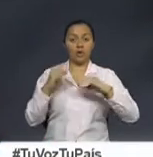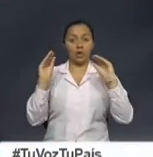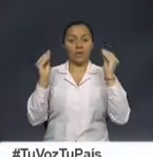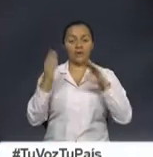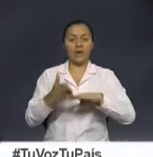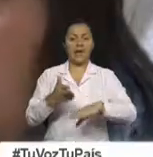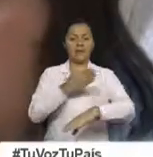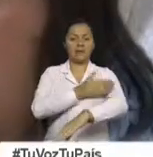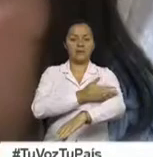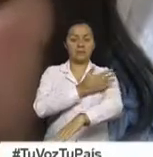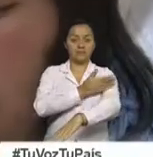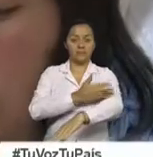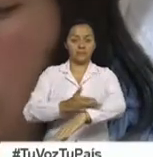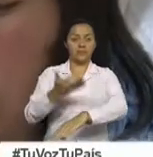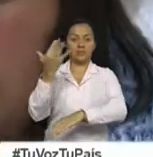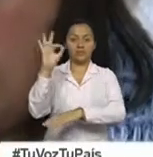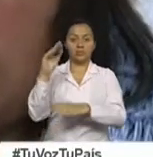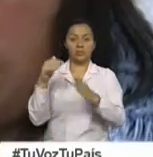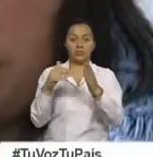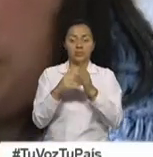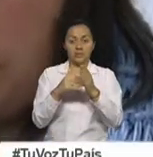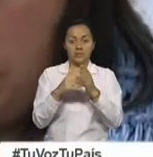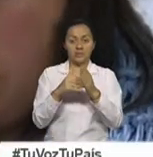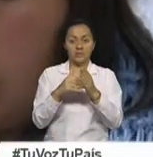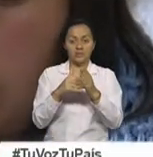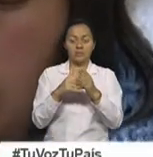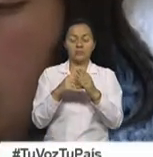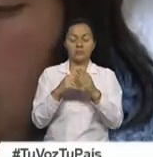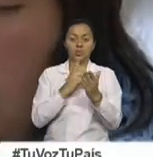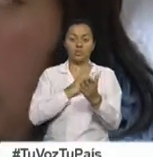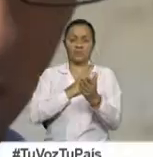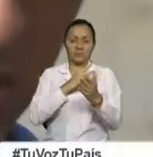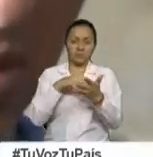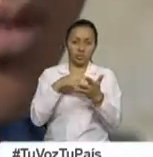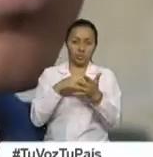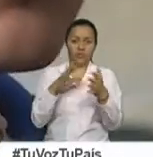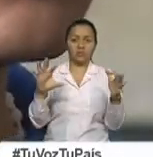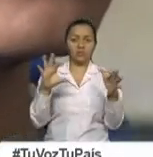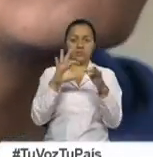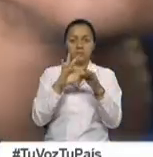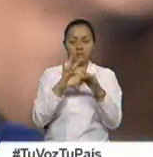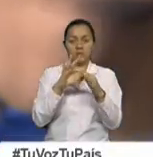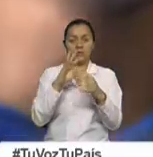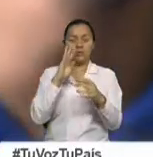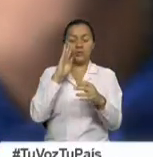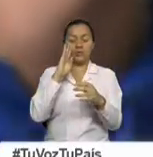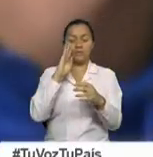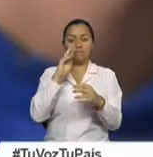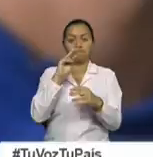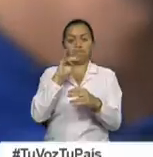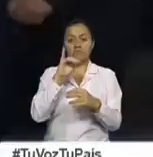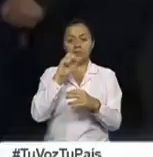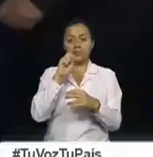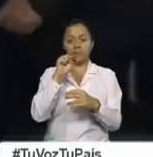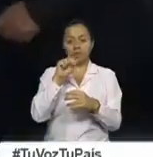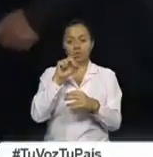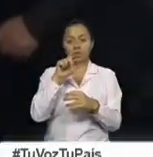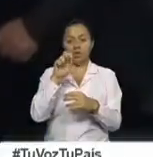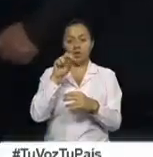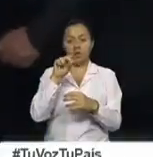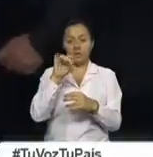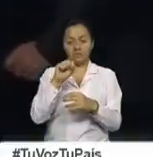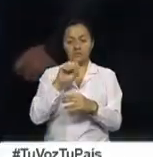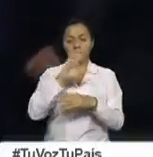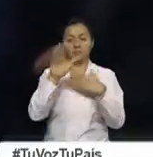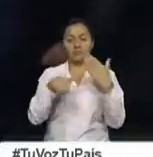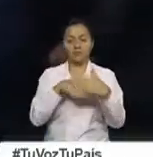que más de 19.000 estudiantes de educación superior se vinculen con la misión Leonidas Pro Año. Con el propósito de